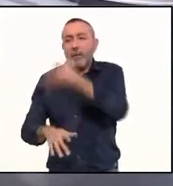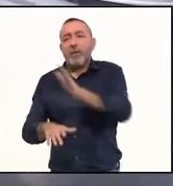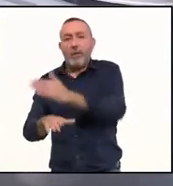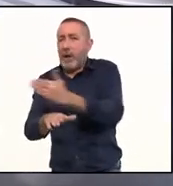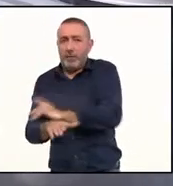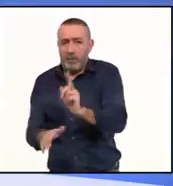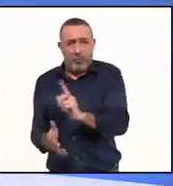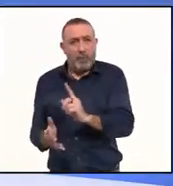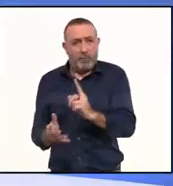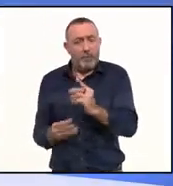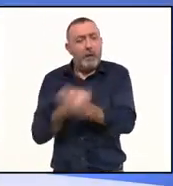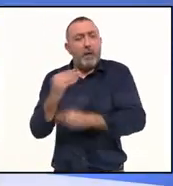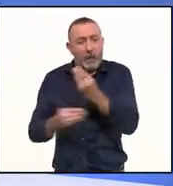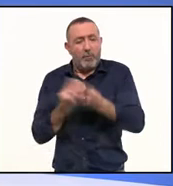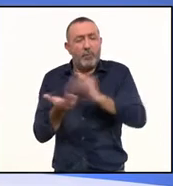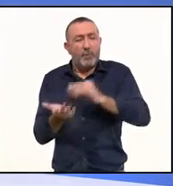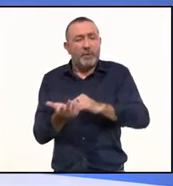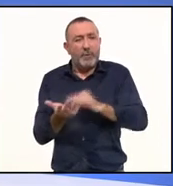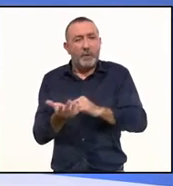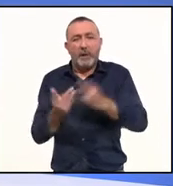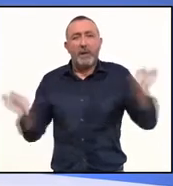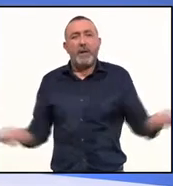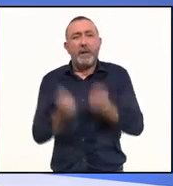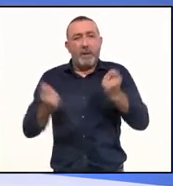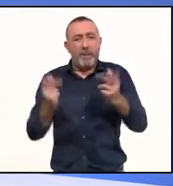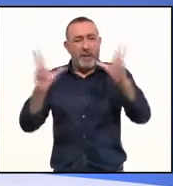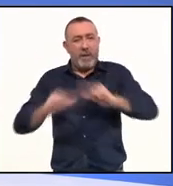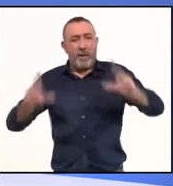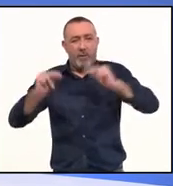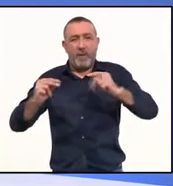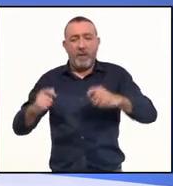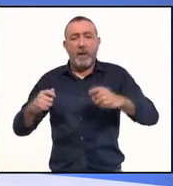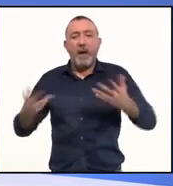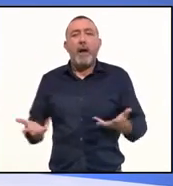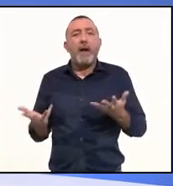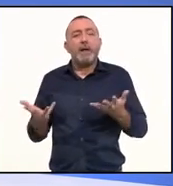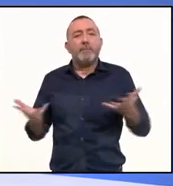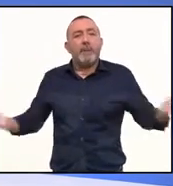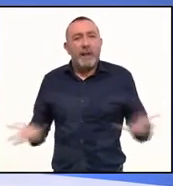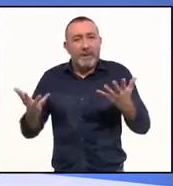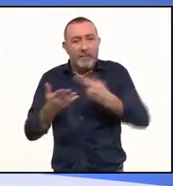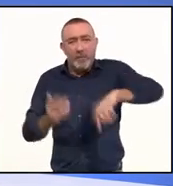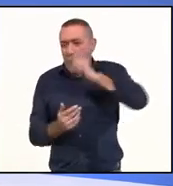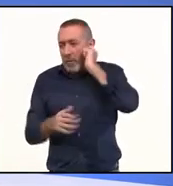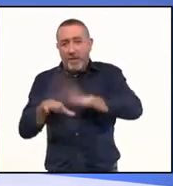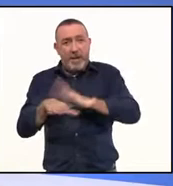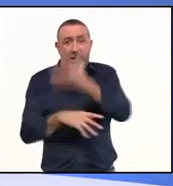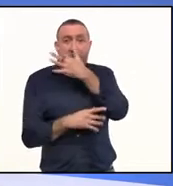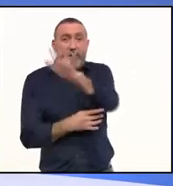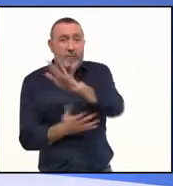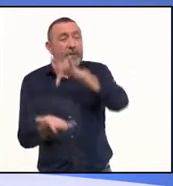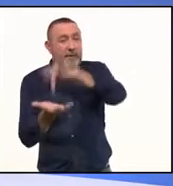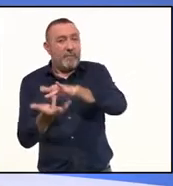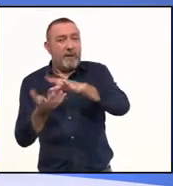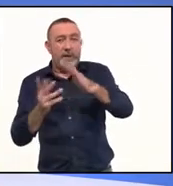campañas había algunas campañas de incitando a la animando a las mujeres a que denunciaran que el mensaje era